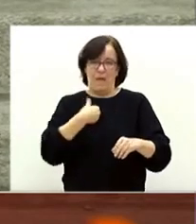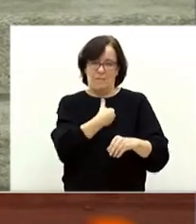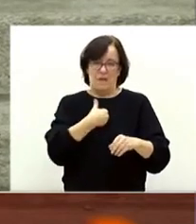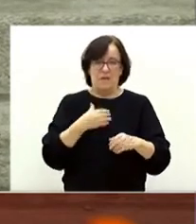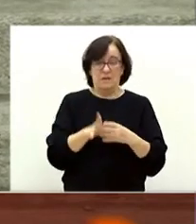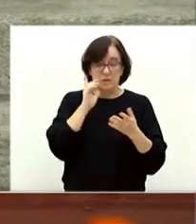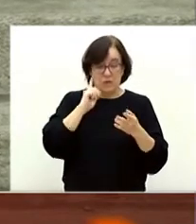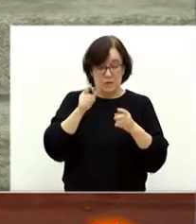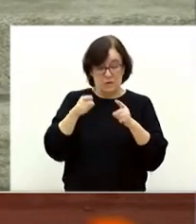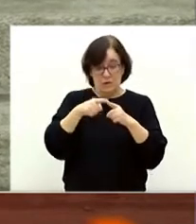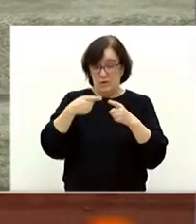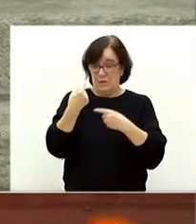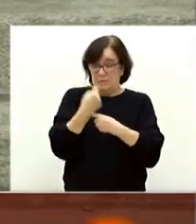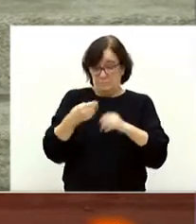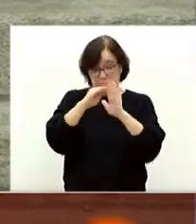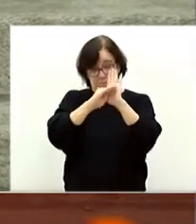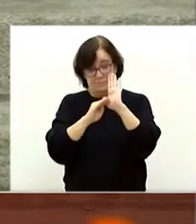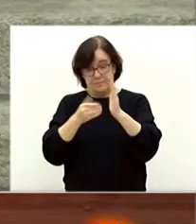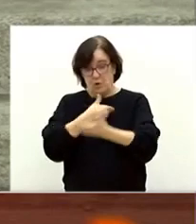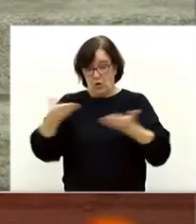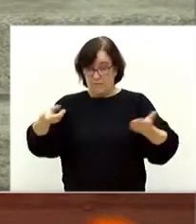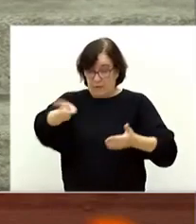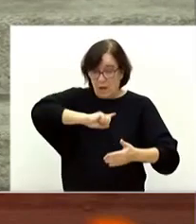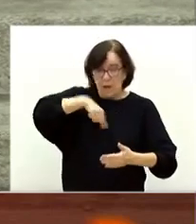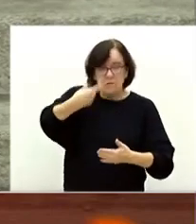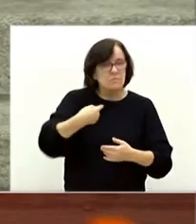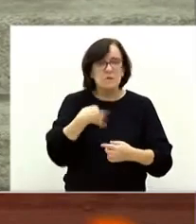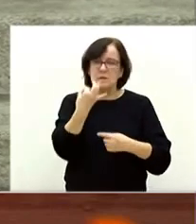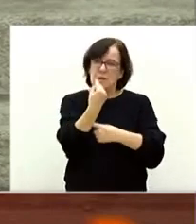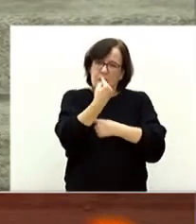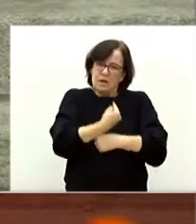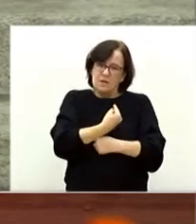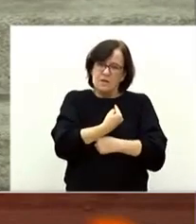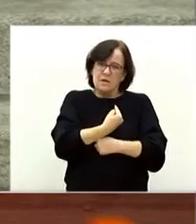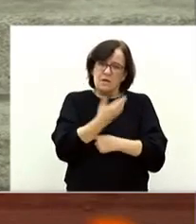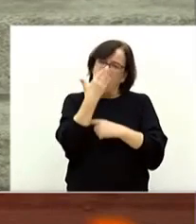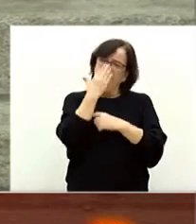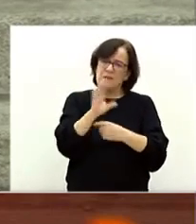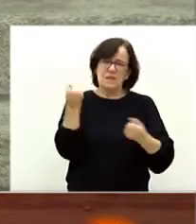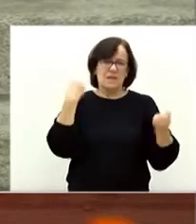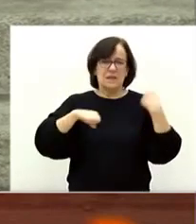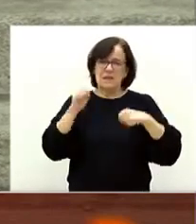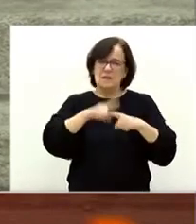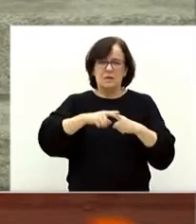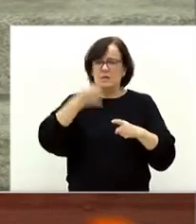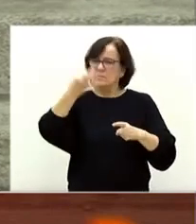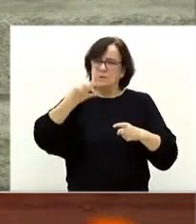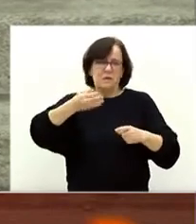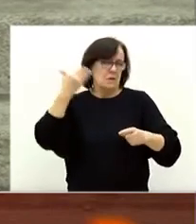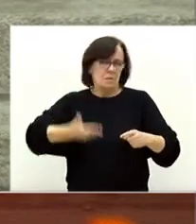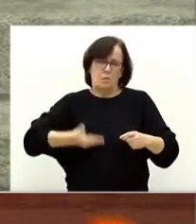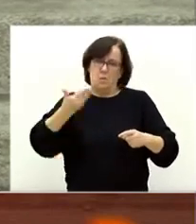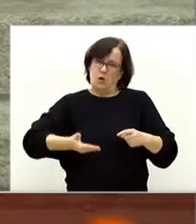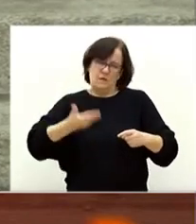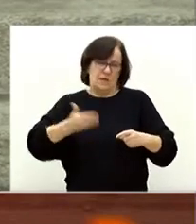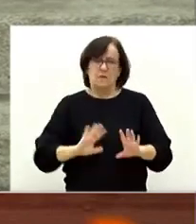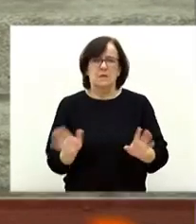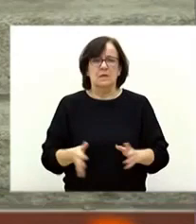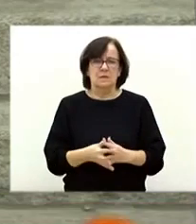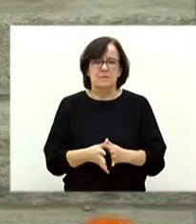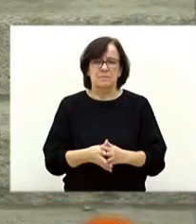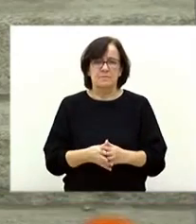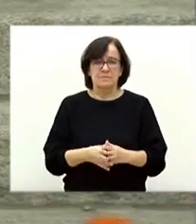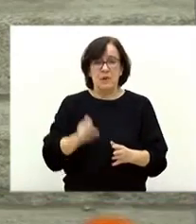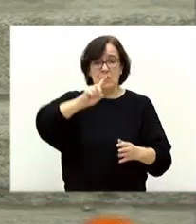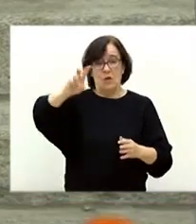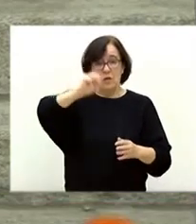deberes que impone esa relación de confianza nos exigen una conducta de máxima diligencia. Tras